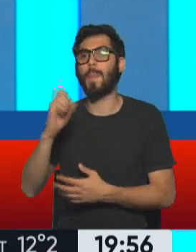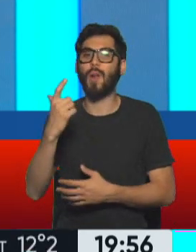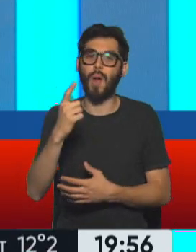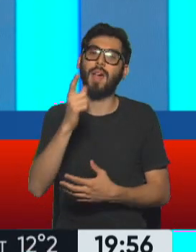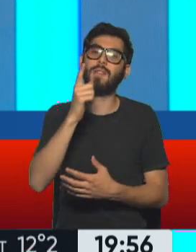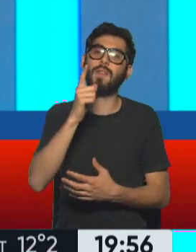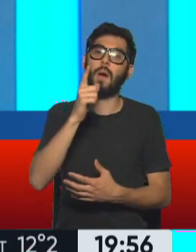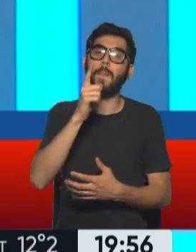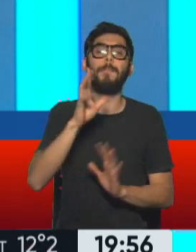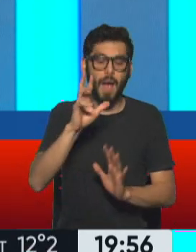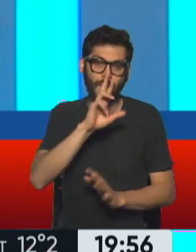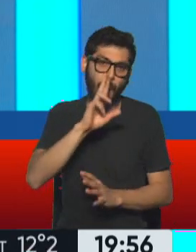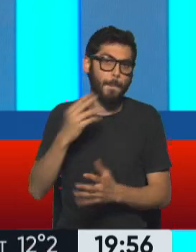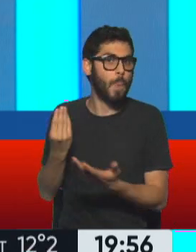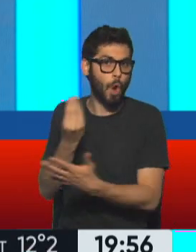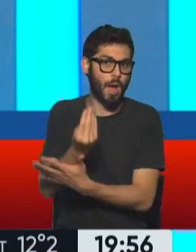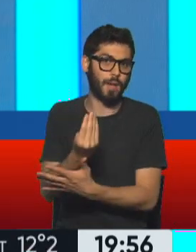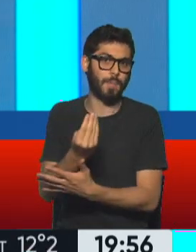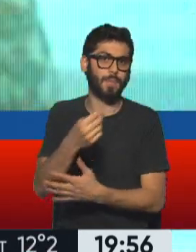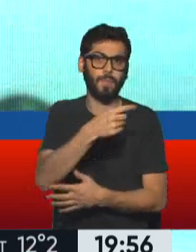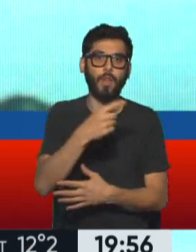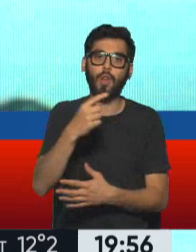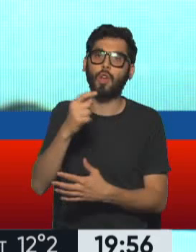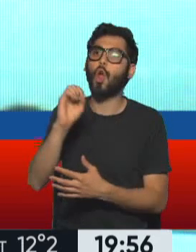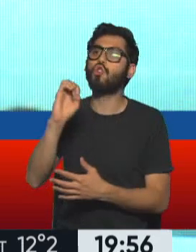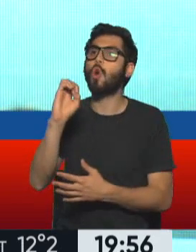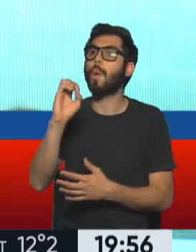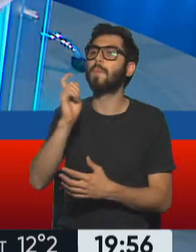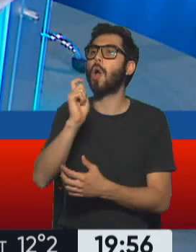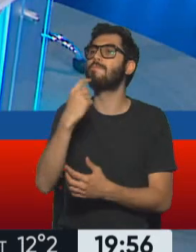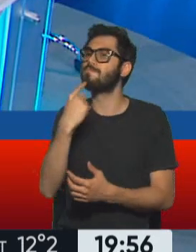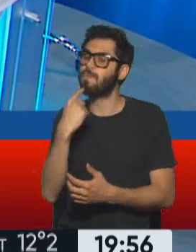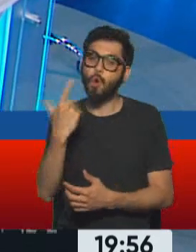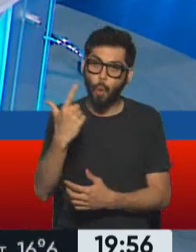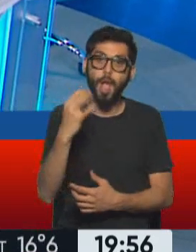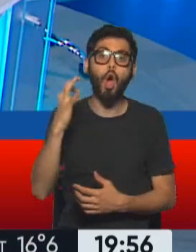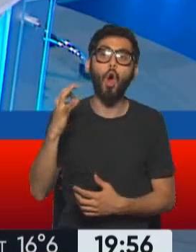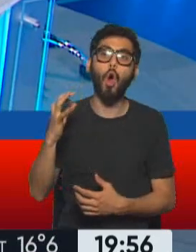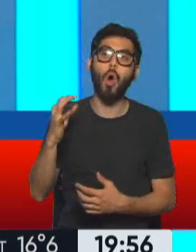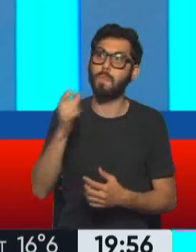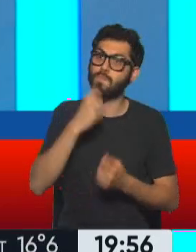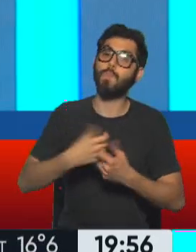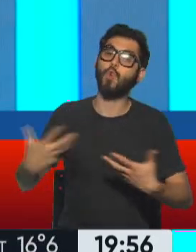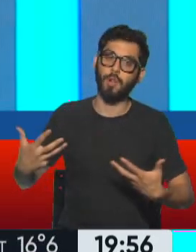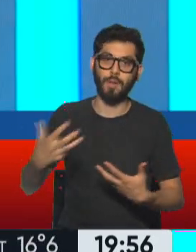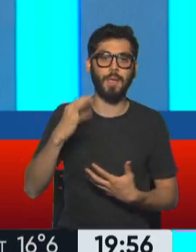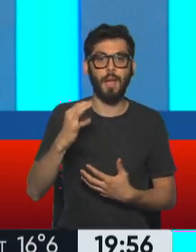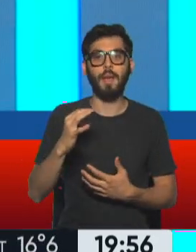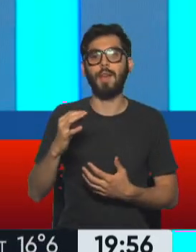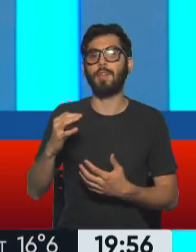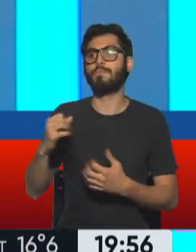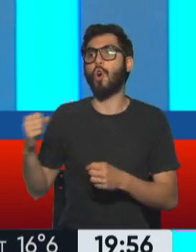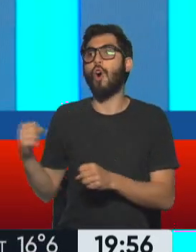mujer. Nico tiene... ¿No hay nombres o hay muchos nombres? En rigor no hay nombres concretos, potables. Certeros.